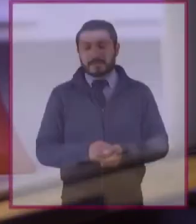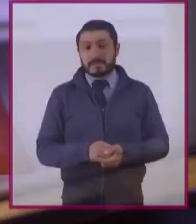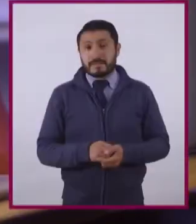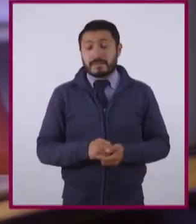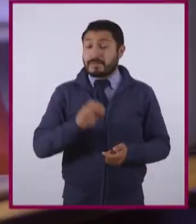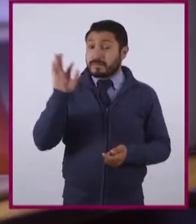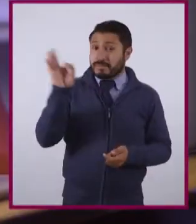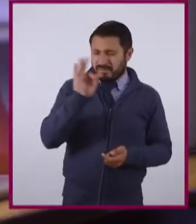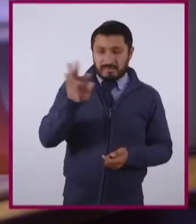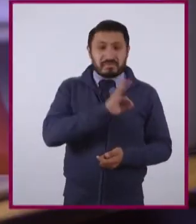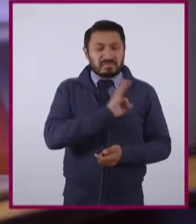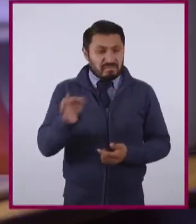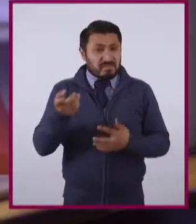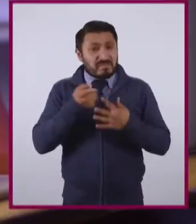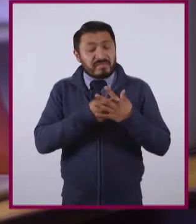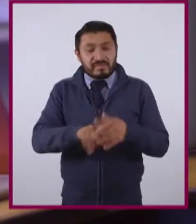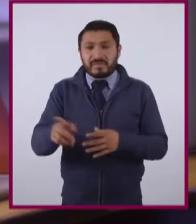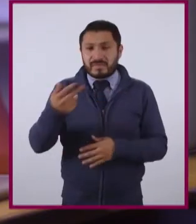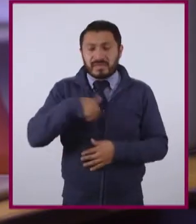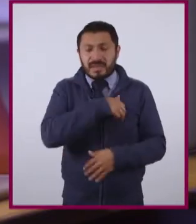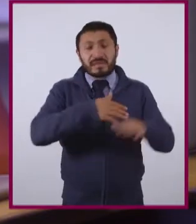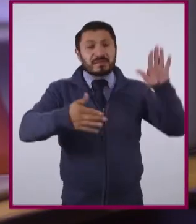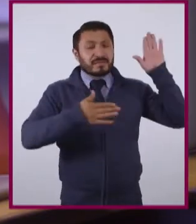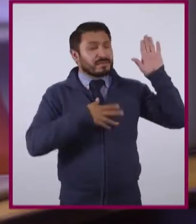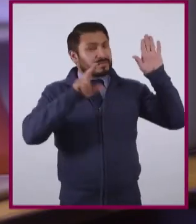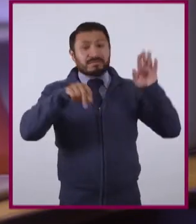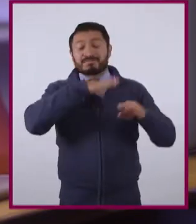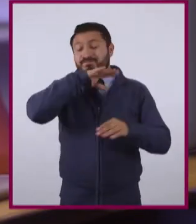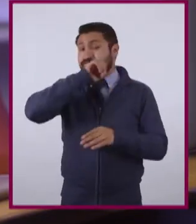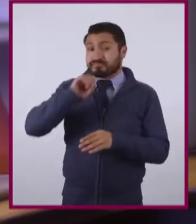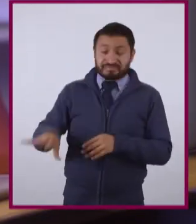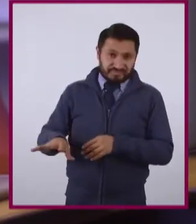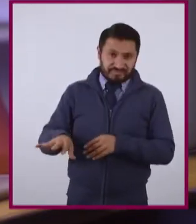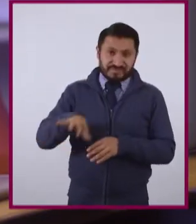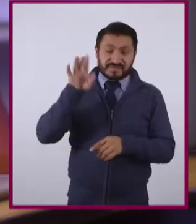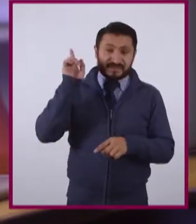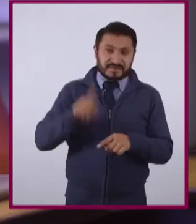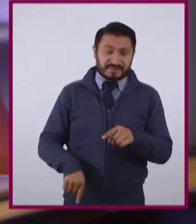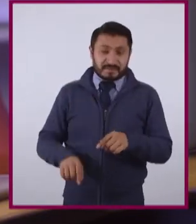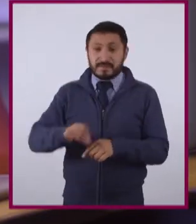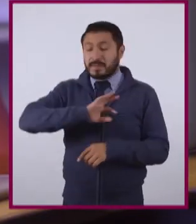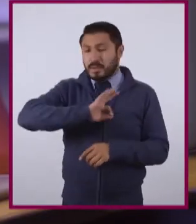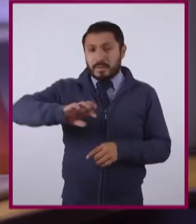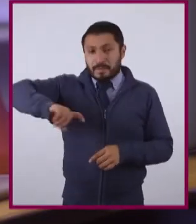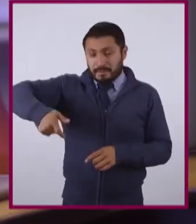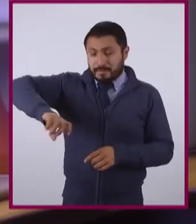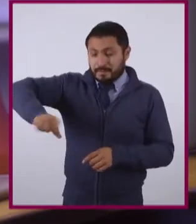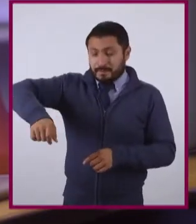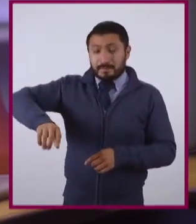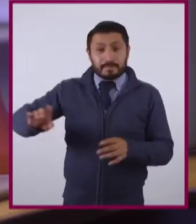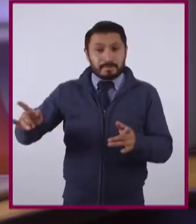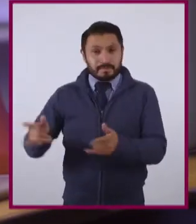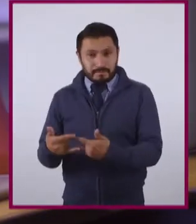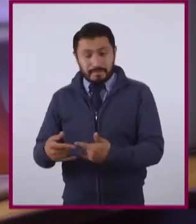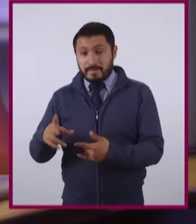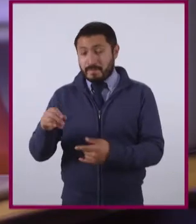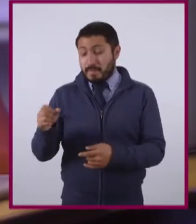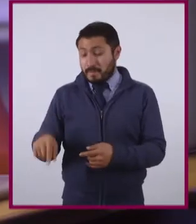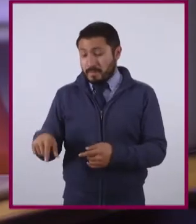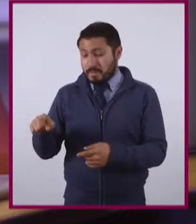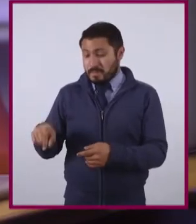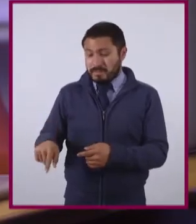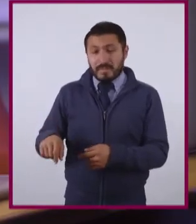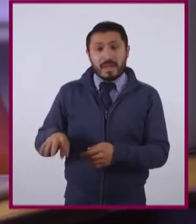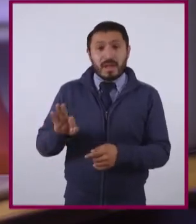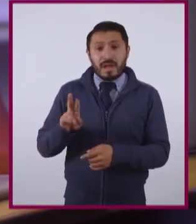Pues quizá podríamos empezar por comprometernos a no desperdiciarla. También podemos cerrar bien la llave y no permitir que haya goteo, arreglar las fugas